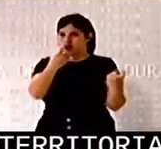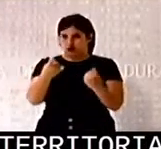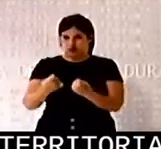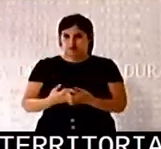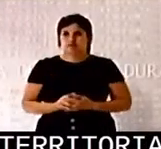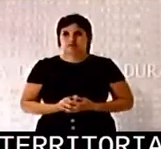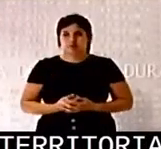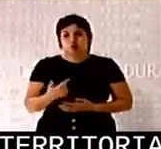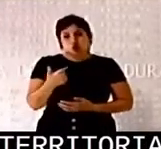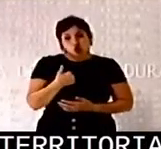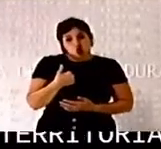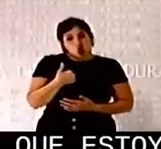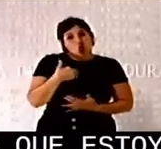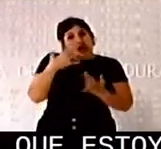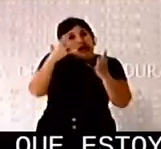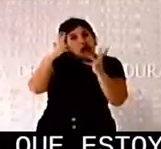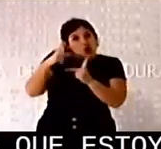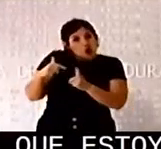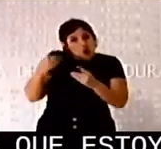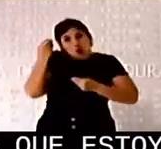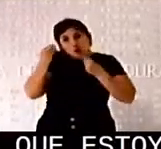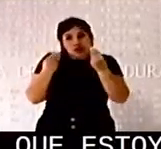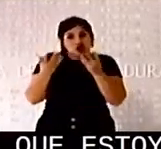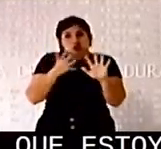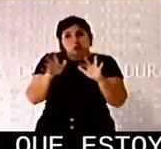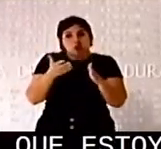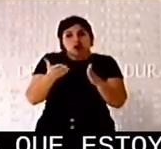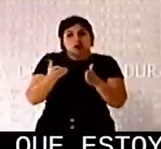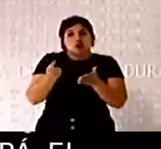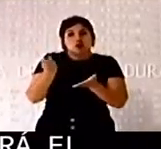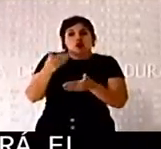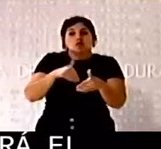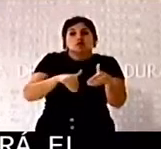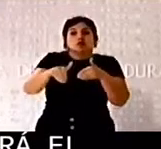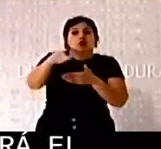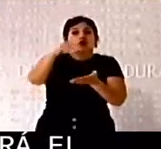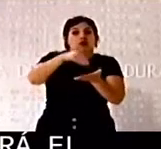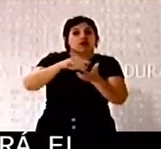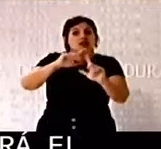Yo estimo que esté aprobado para la próxima reunión, que será el miércoles que viene.